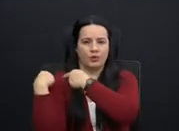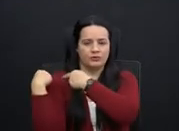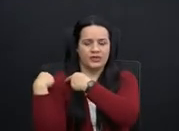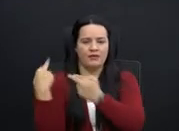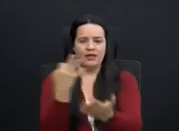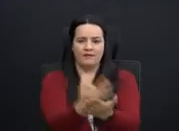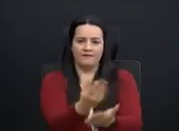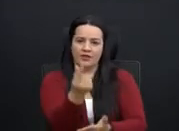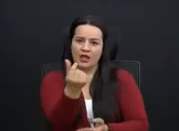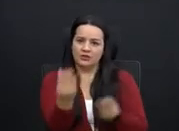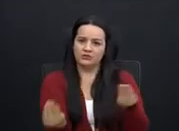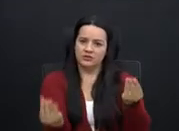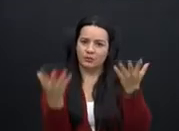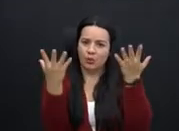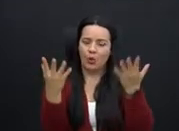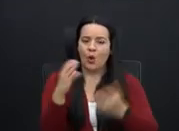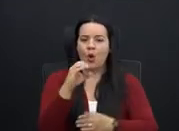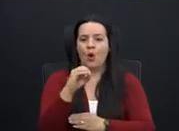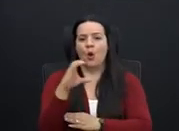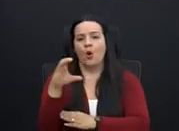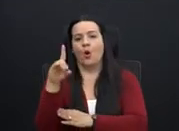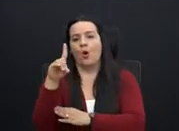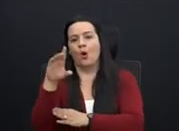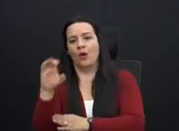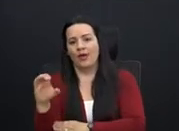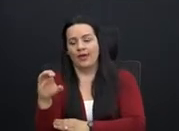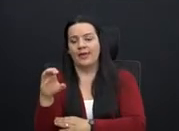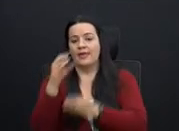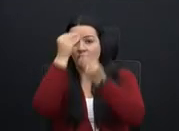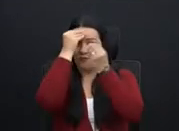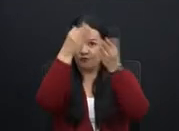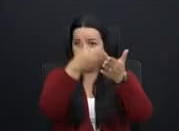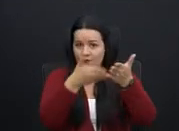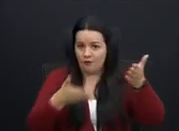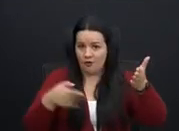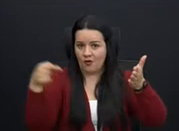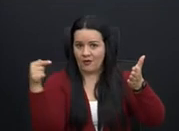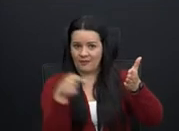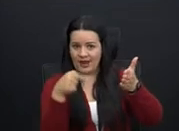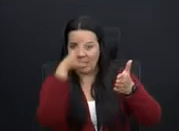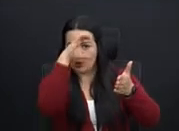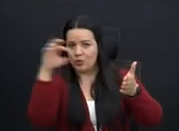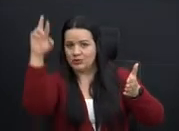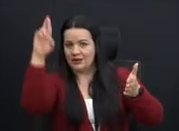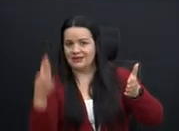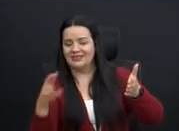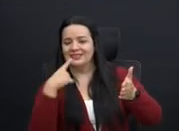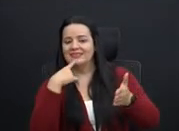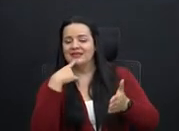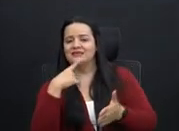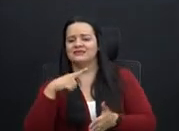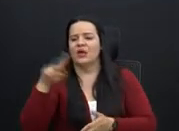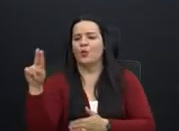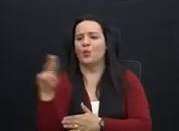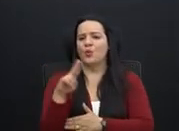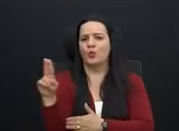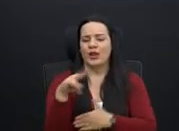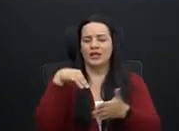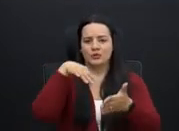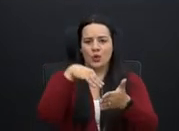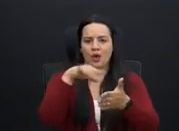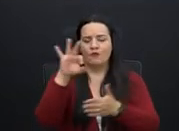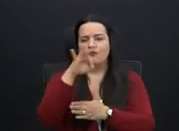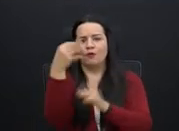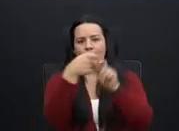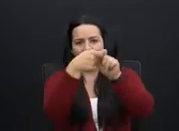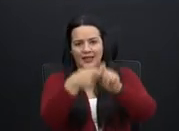públicas. La misma OCDE en su informe sobre Costa Rica nos dice que es urgente estudiar de manera detallada el manejo